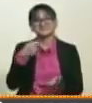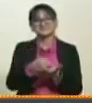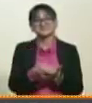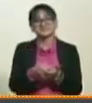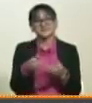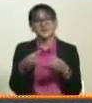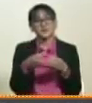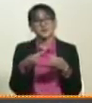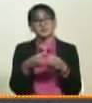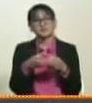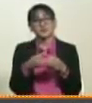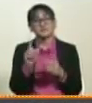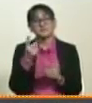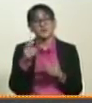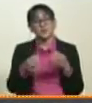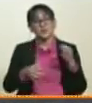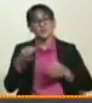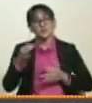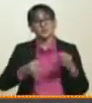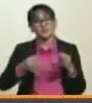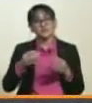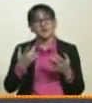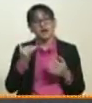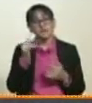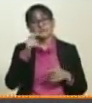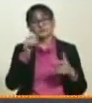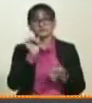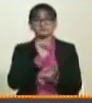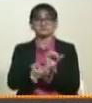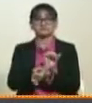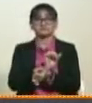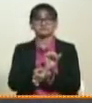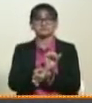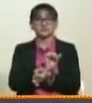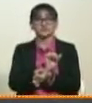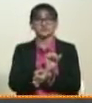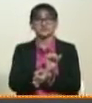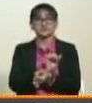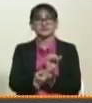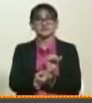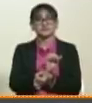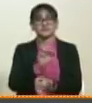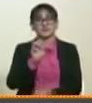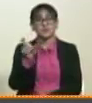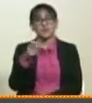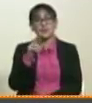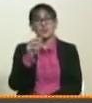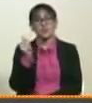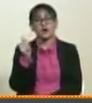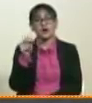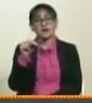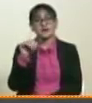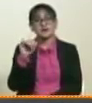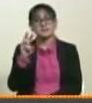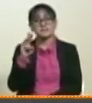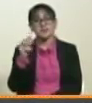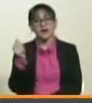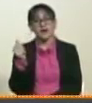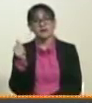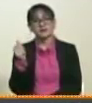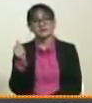partido y con respecto a primero justicia también hay detenidos que están directamente involucrados con el ciudadano guanipa una persona que en su momento